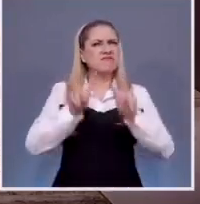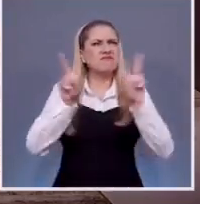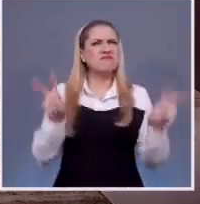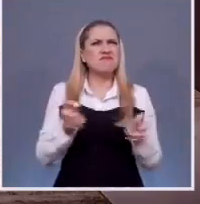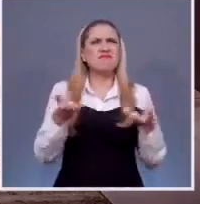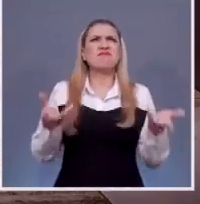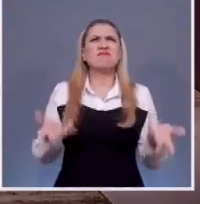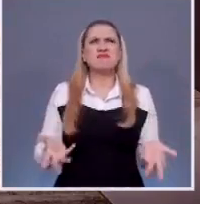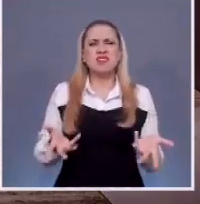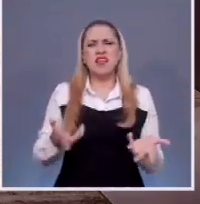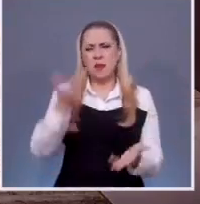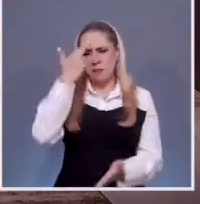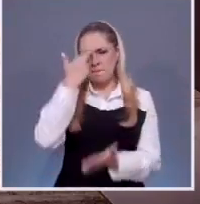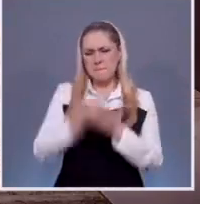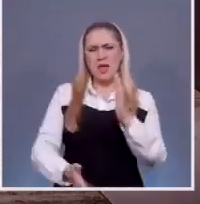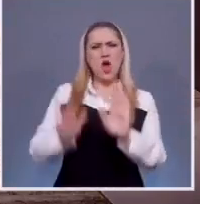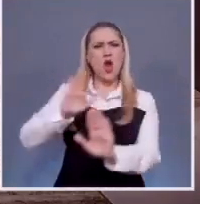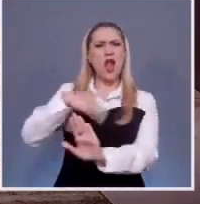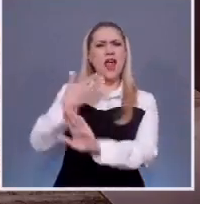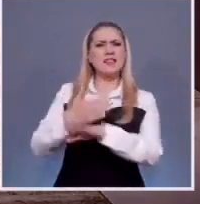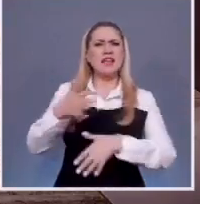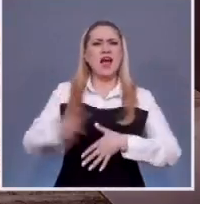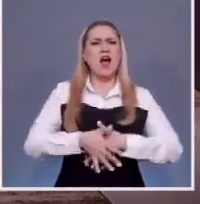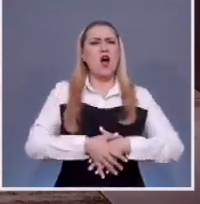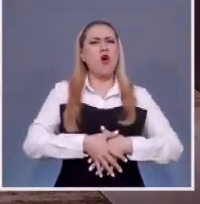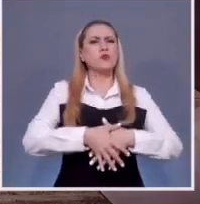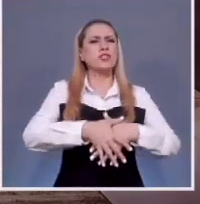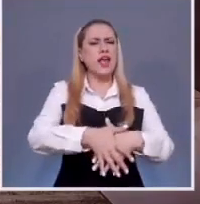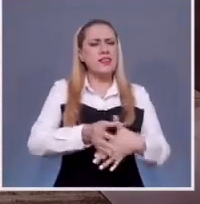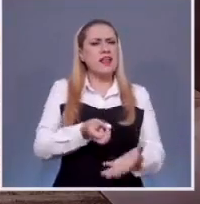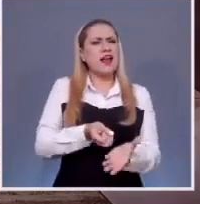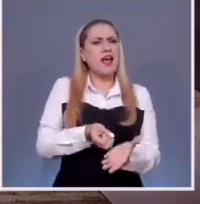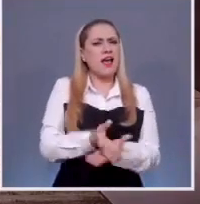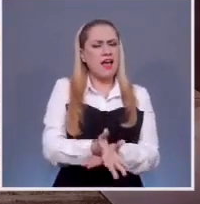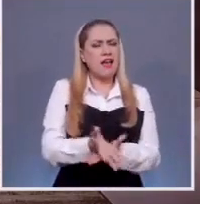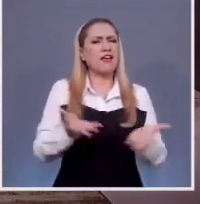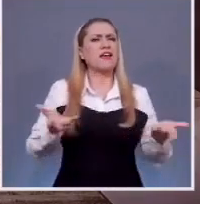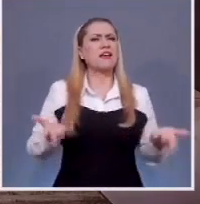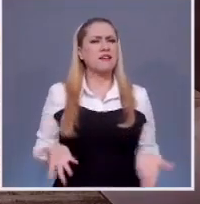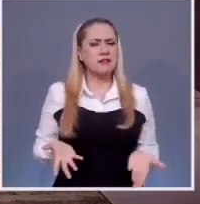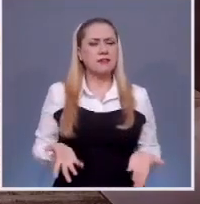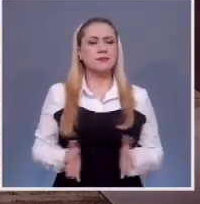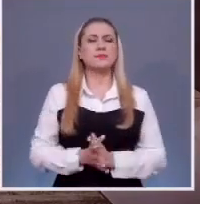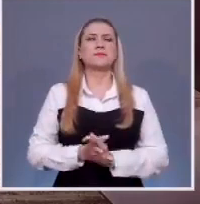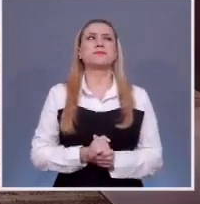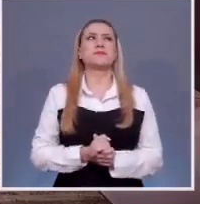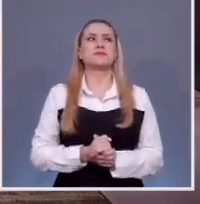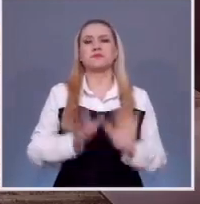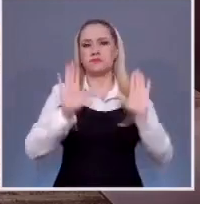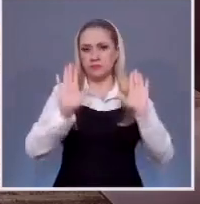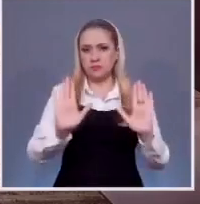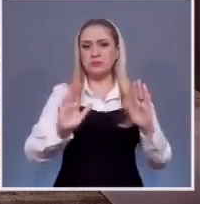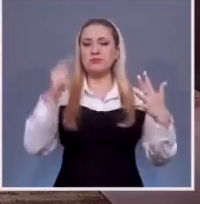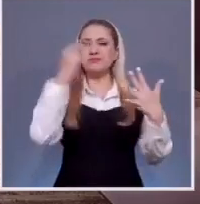violencia obstétrica? Si nos estamos refiriendo a aquellas acciones específicas que se llevan a cabo